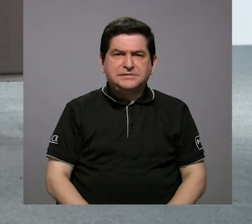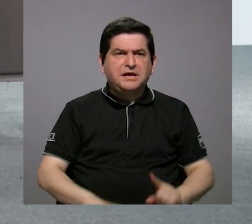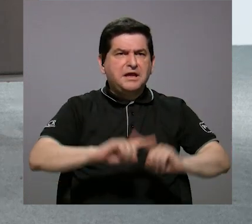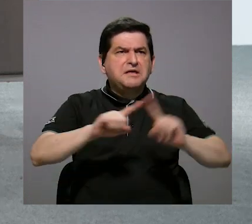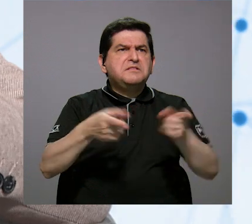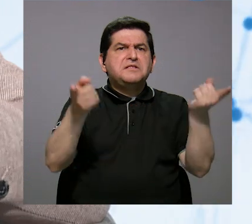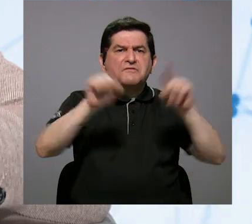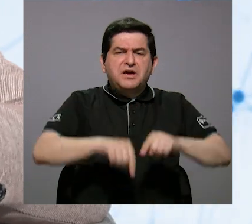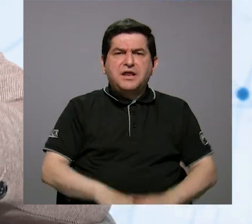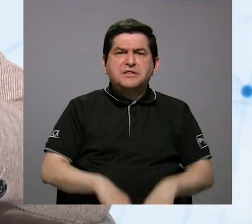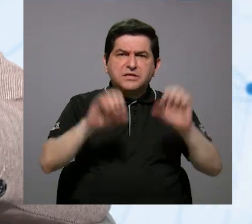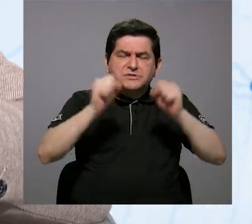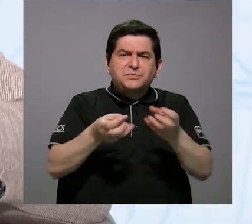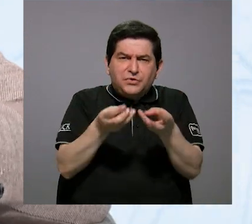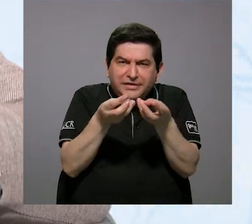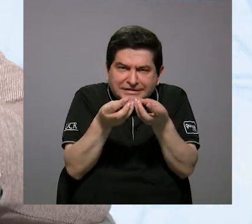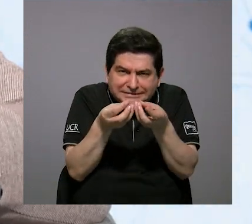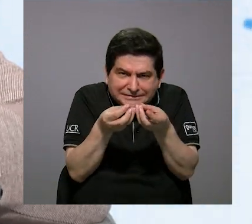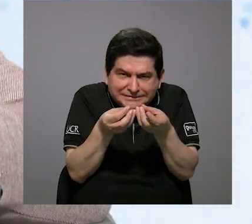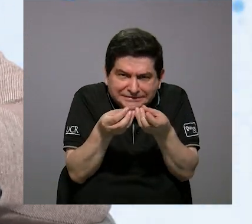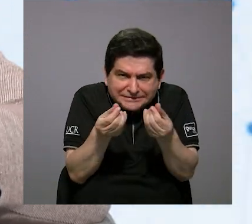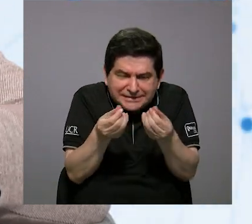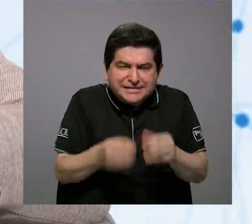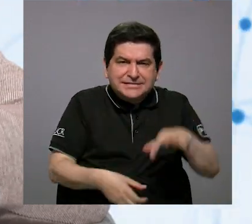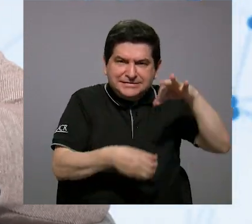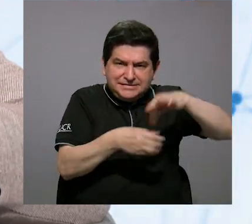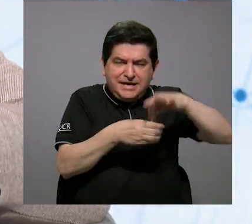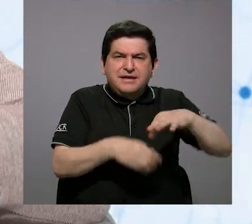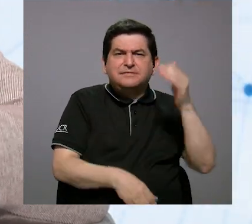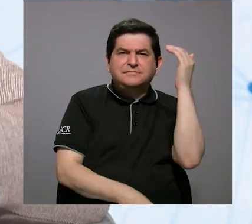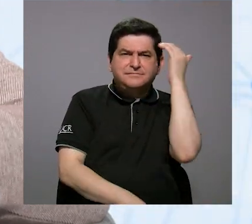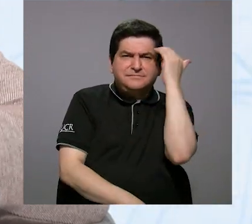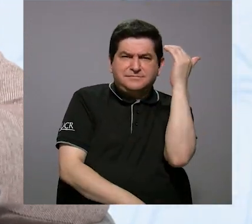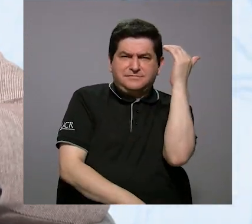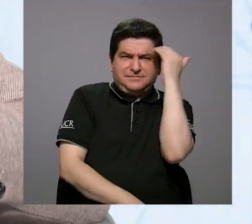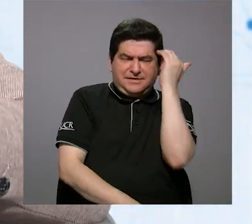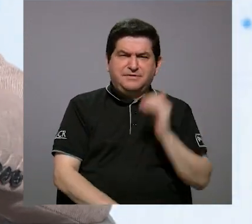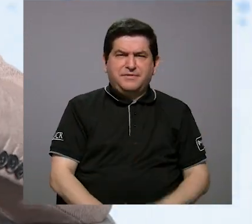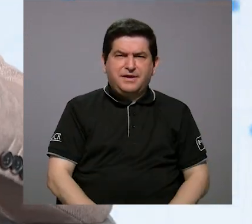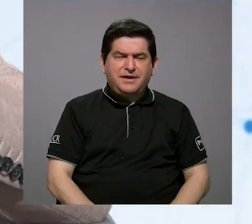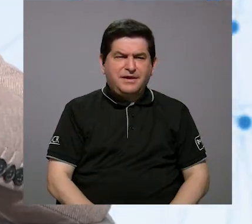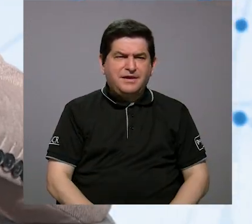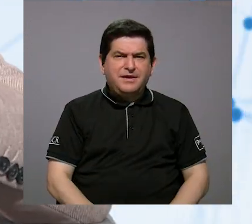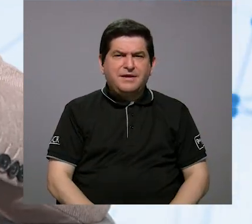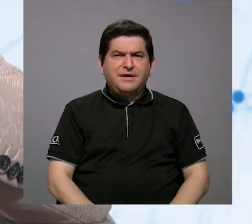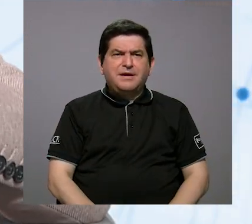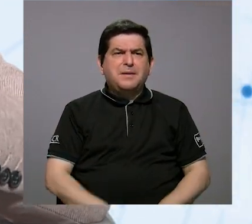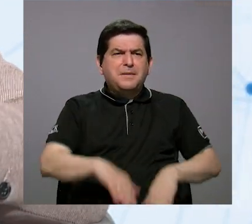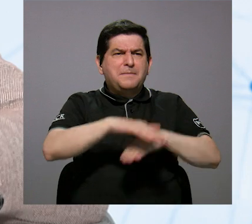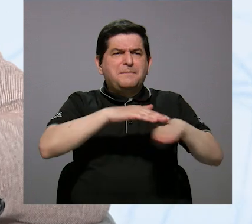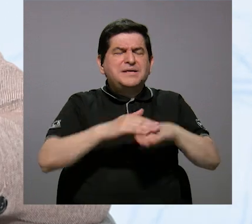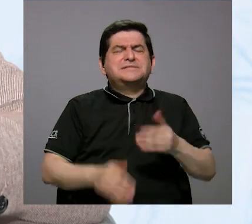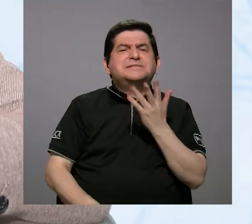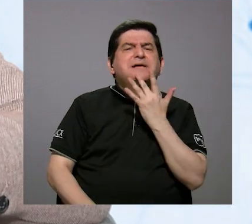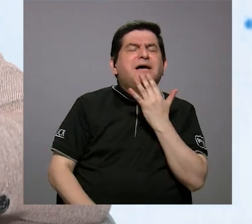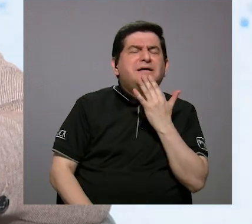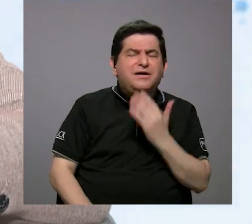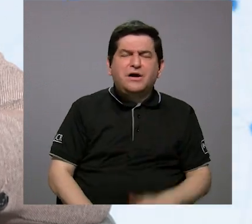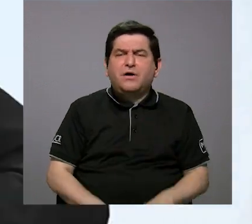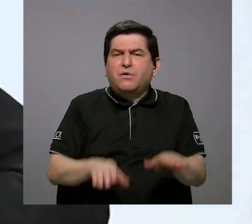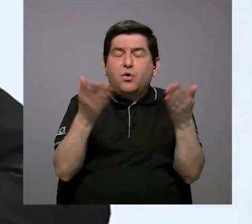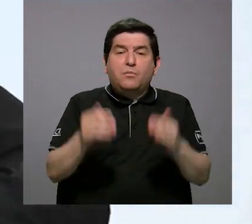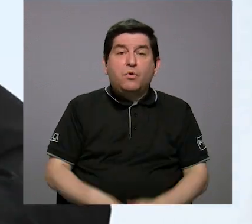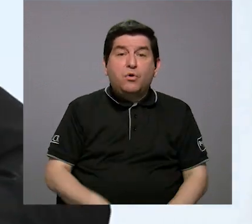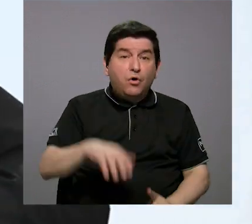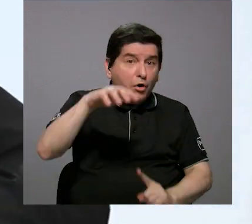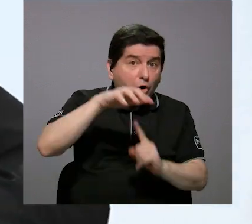algunos casos podríamos hasta descomponer las tintas para determinar cómo fue constituida con base en los colores primarios. ¿Presencia